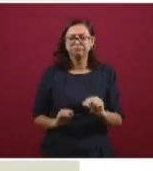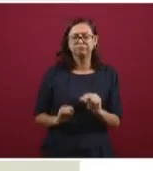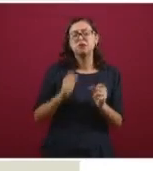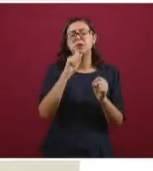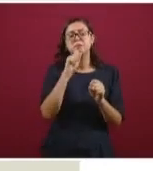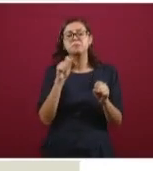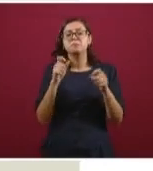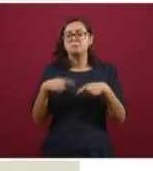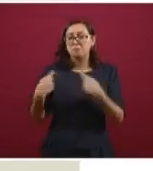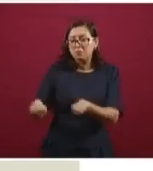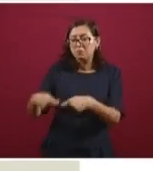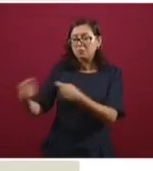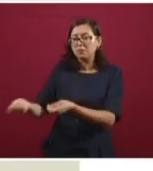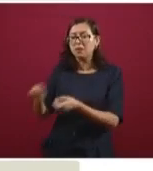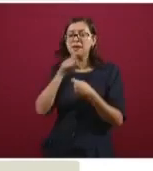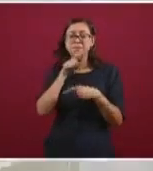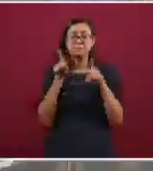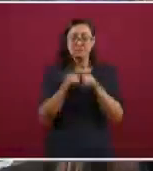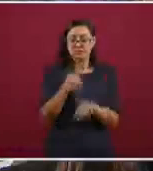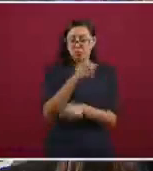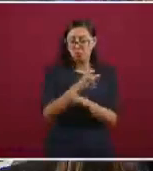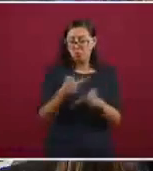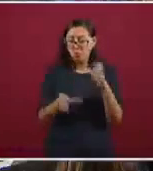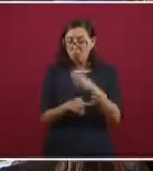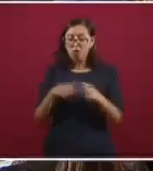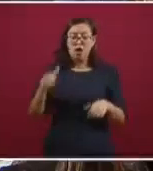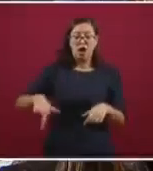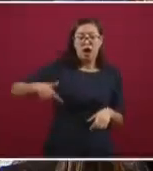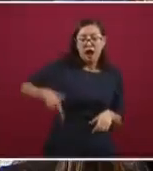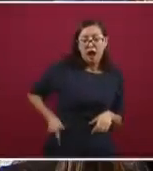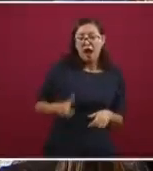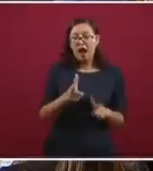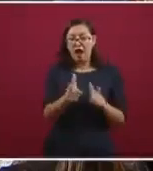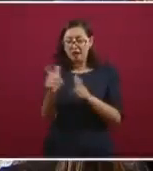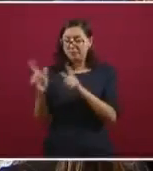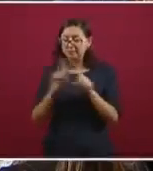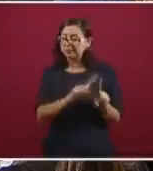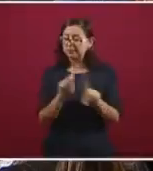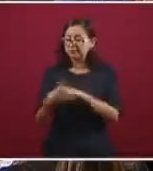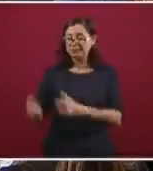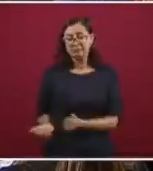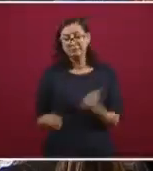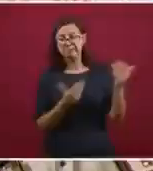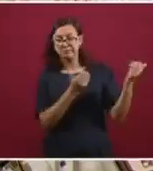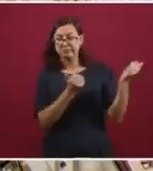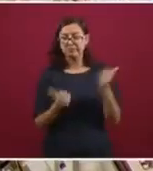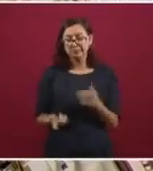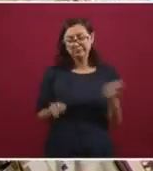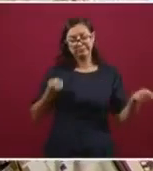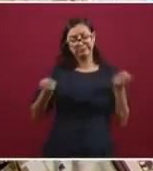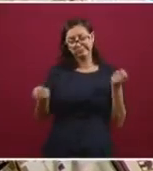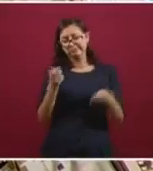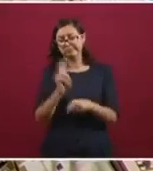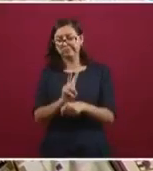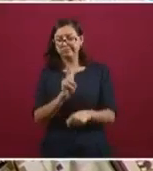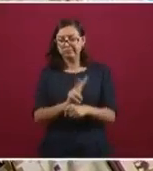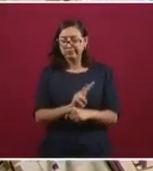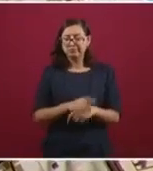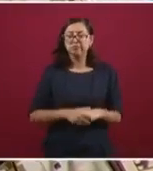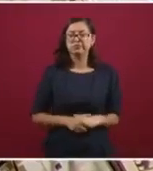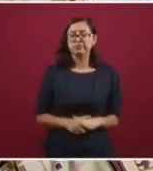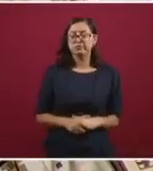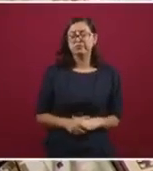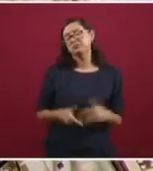y almacenamiento de las armas. Y la Ley Federal de Armas de Fuego, pues, establece en sus artículos: para portar armas se